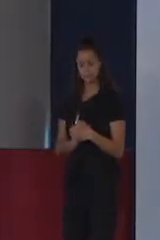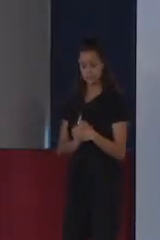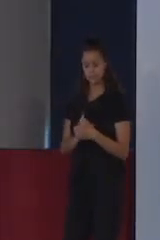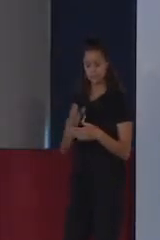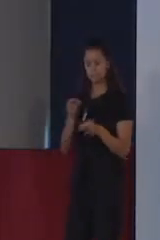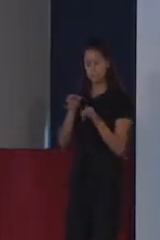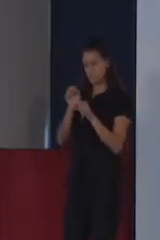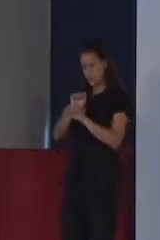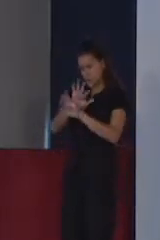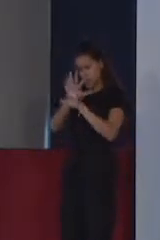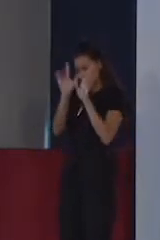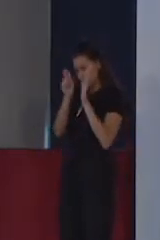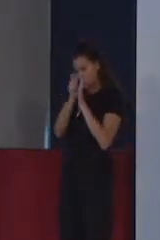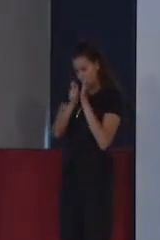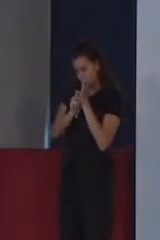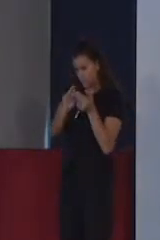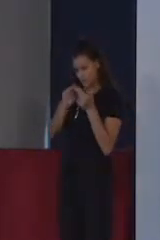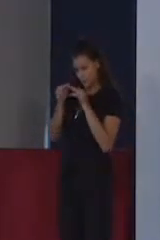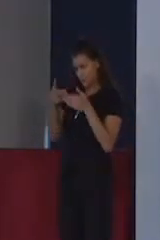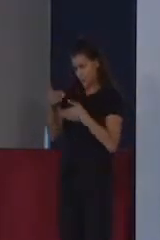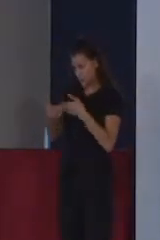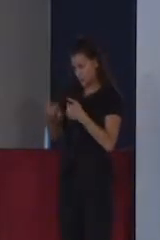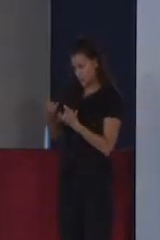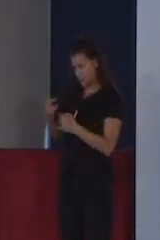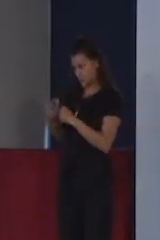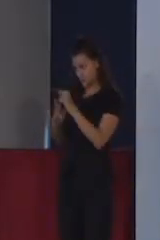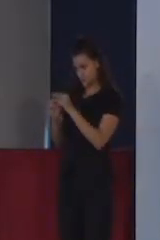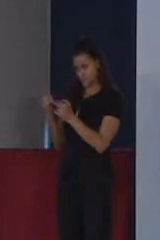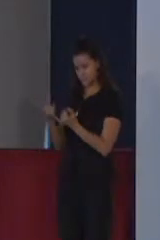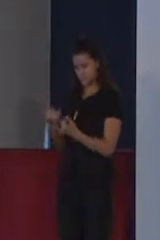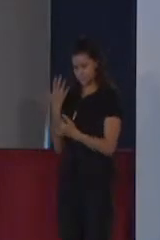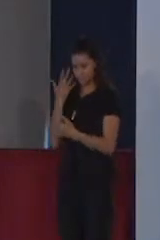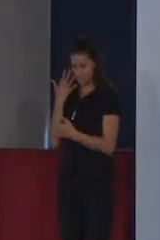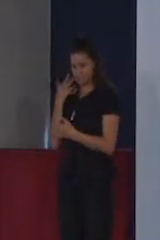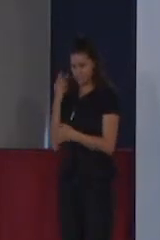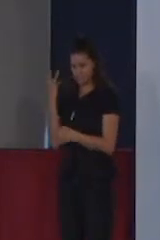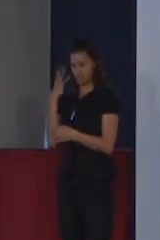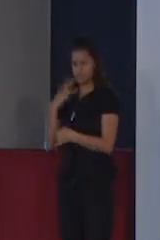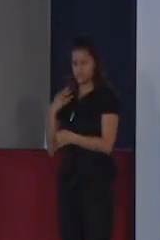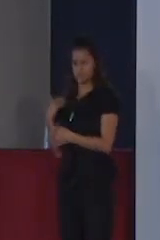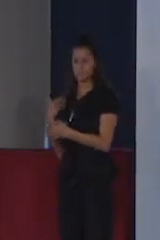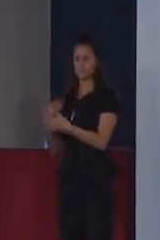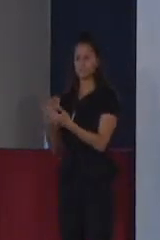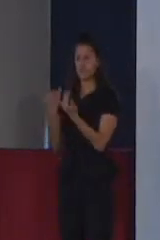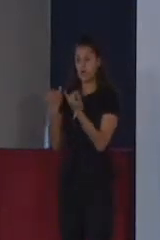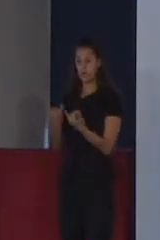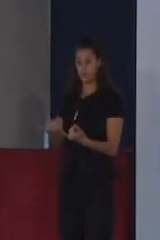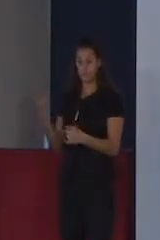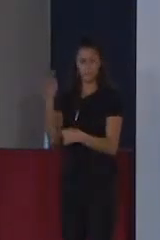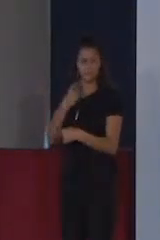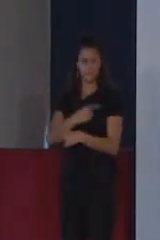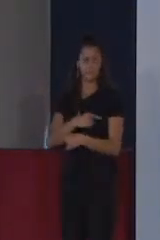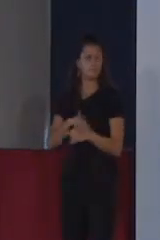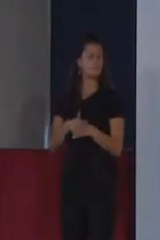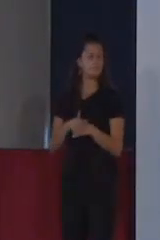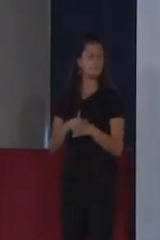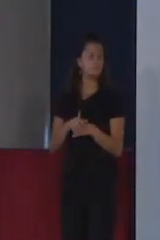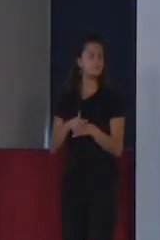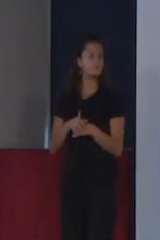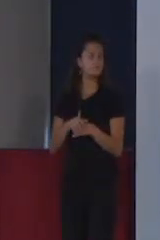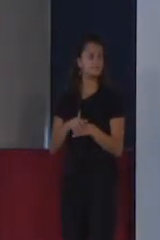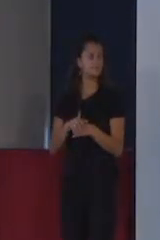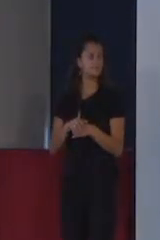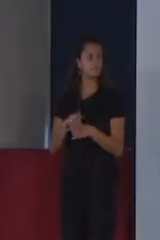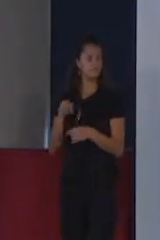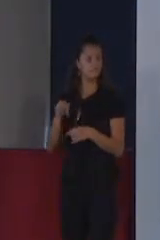hacer unas claridades frente al proceso que estamos construyendo estos días, ¿no? El día de hoy el seminario tiene énfasis